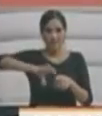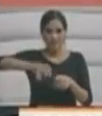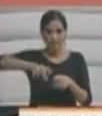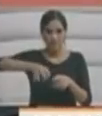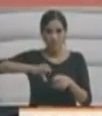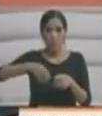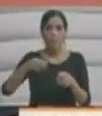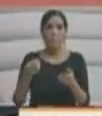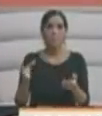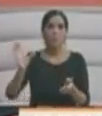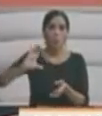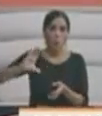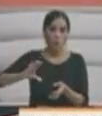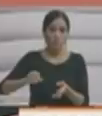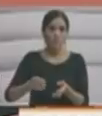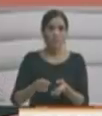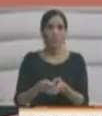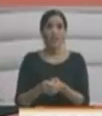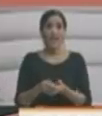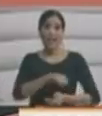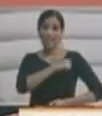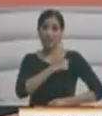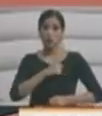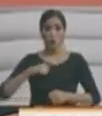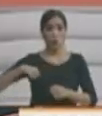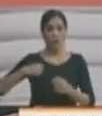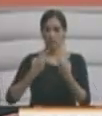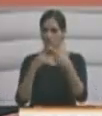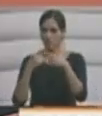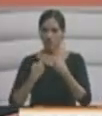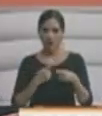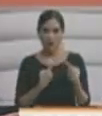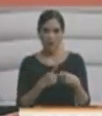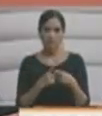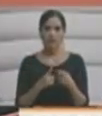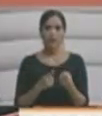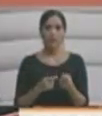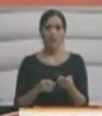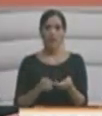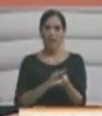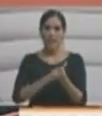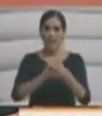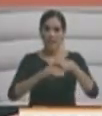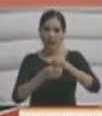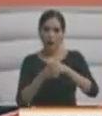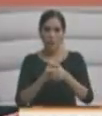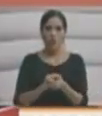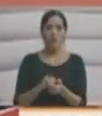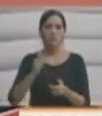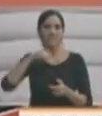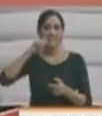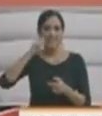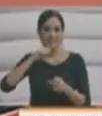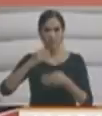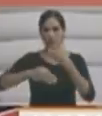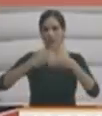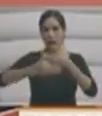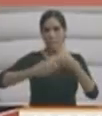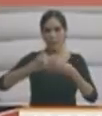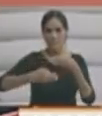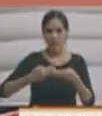desodorante en distintas presentaciones, jabón de, en tocador, crema dental, papel higiénico, toalla